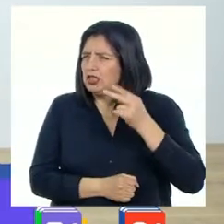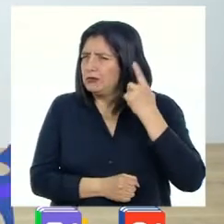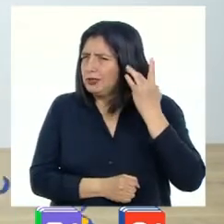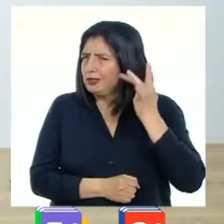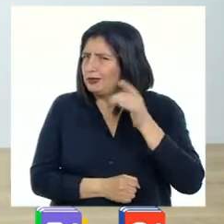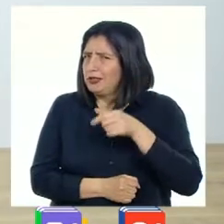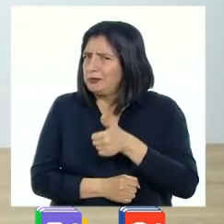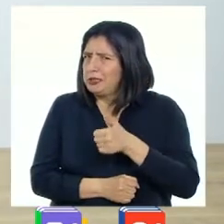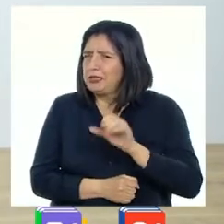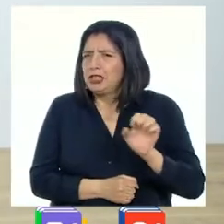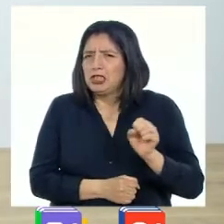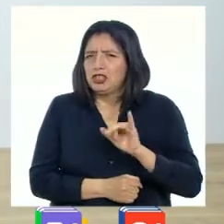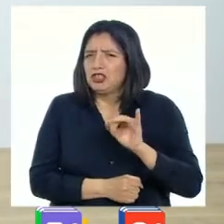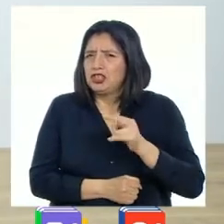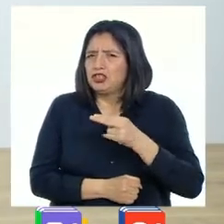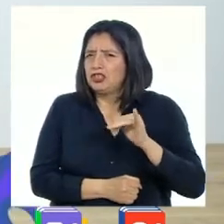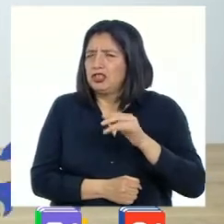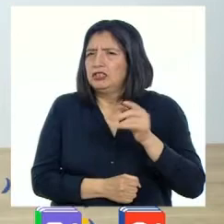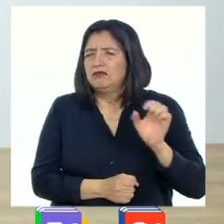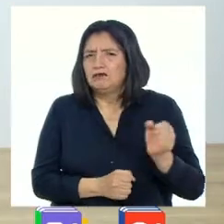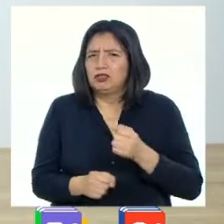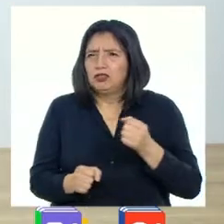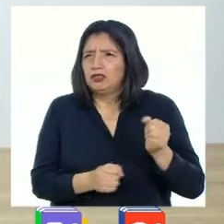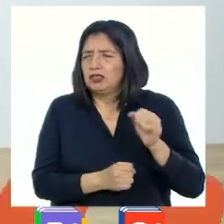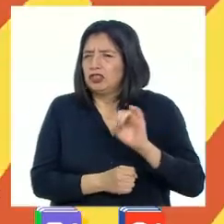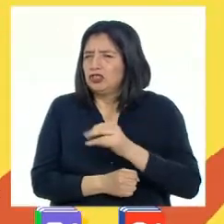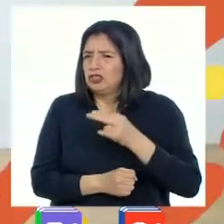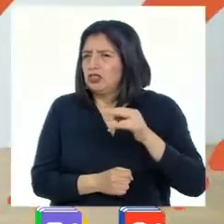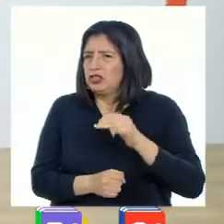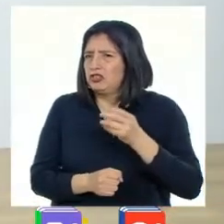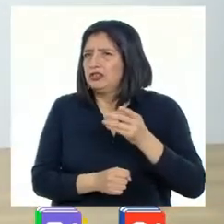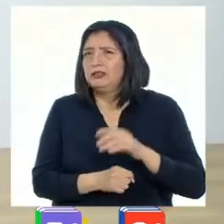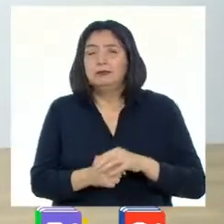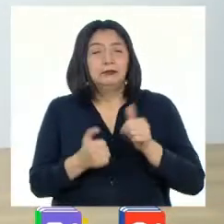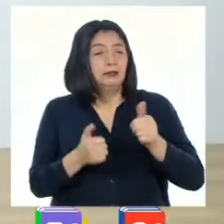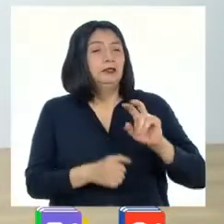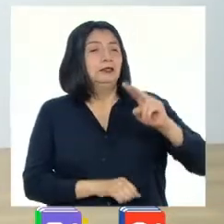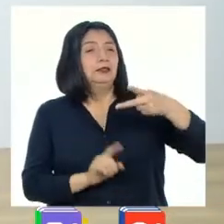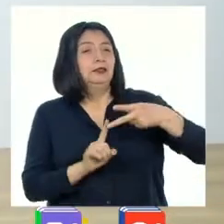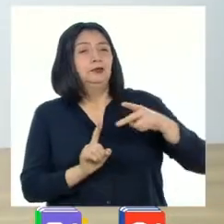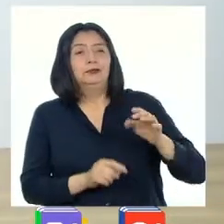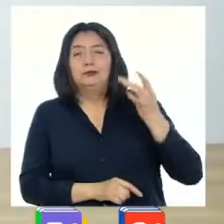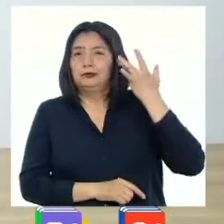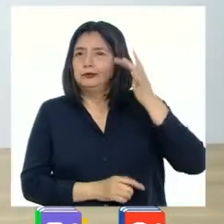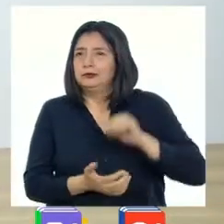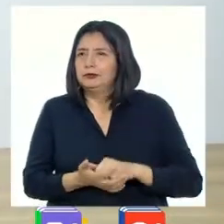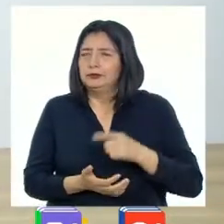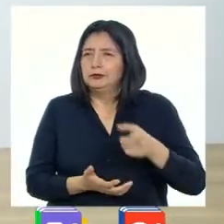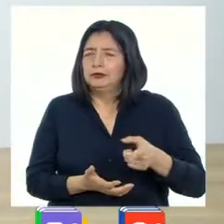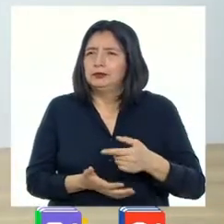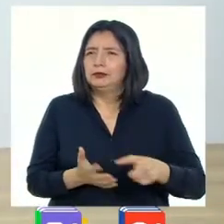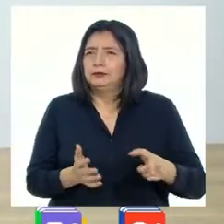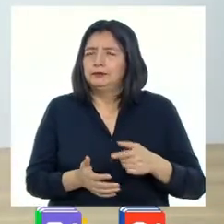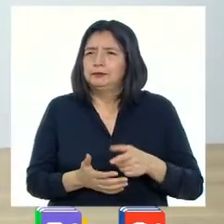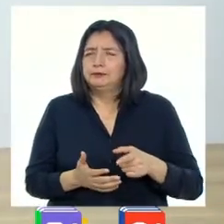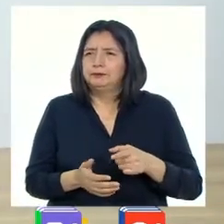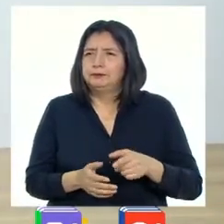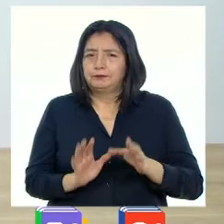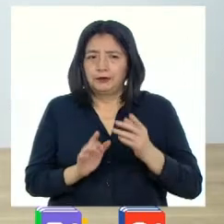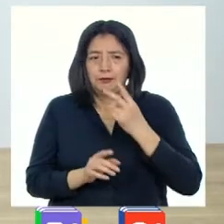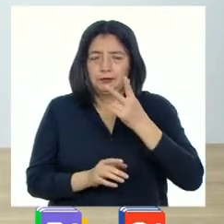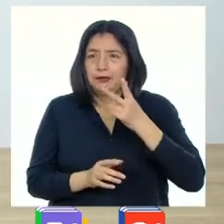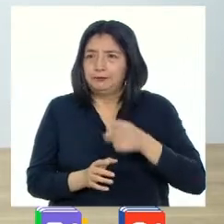suena. ¿Te gusta? ¿Sí? Muy bien. Segundo sonido es tratar de pegar con la